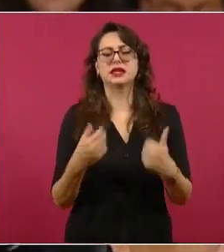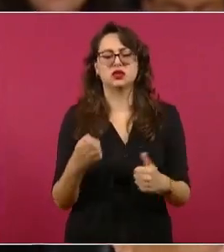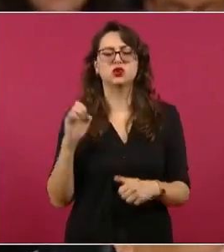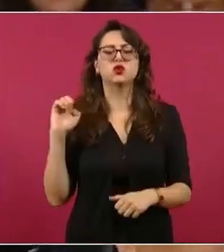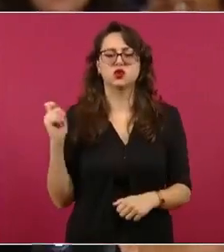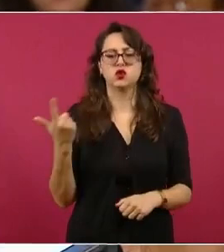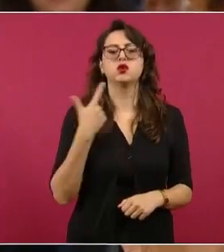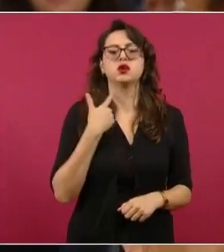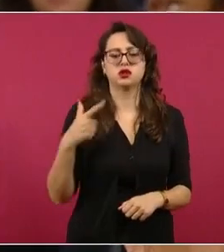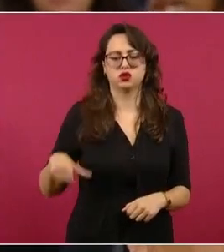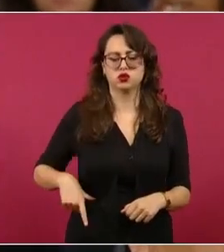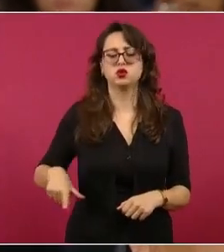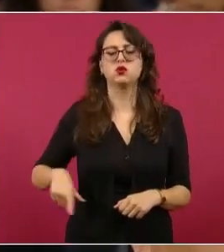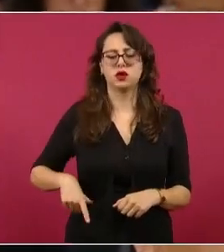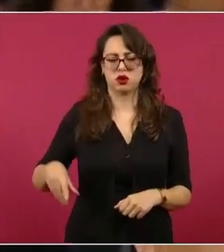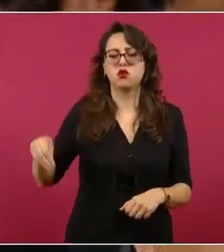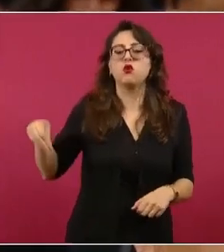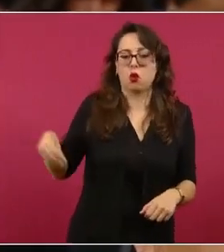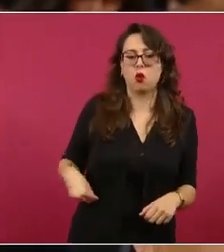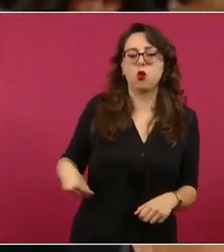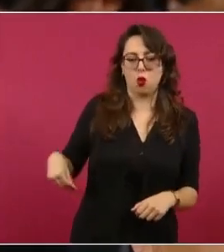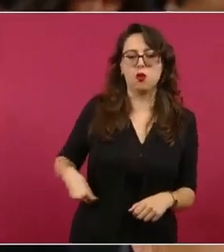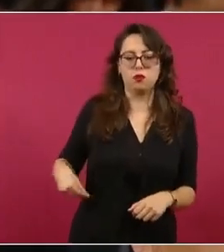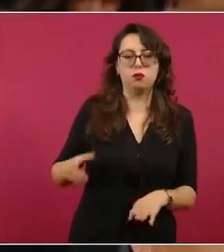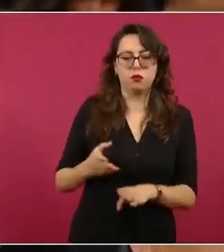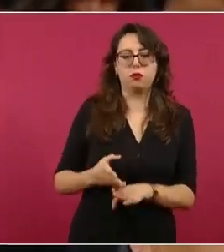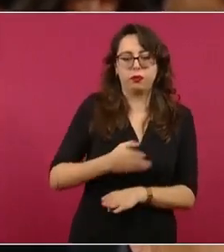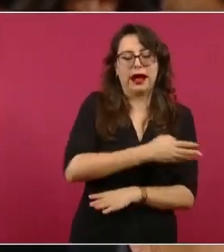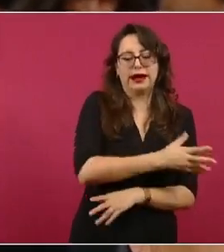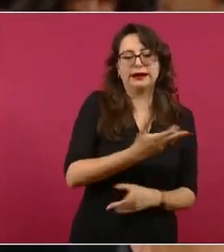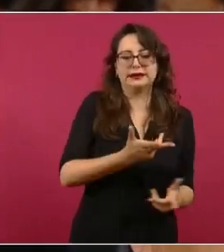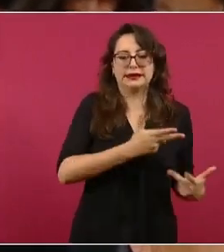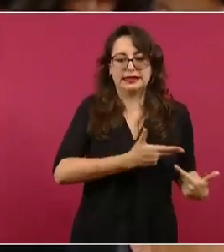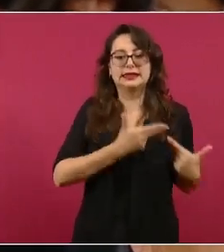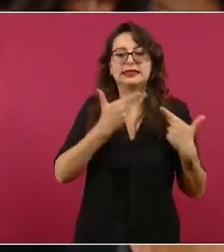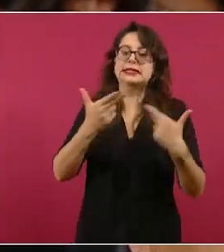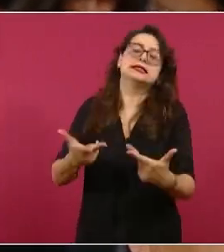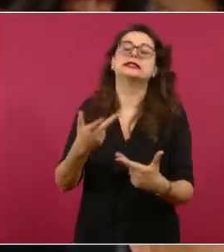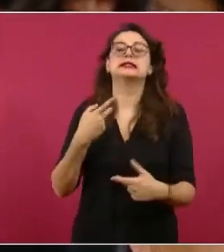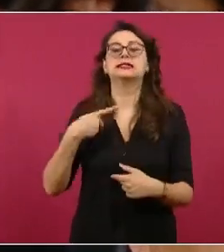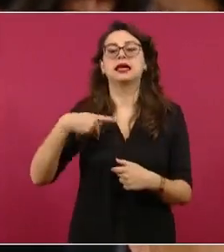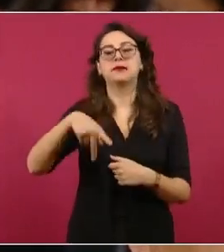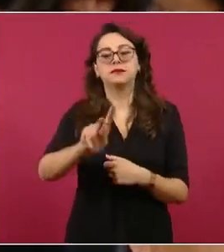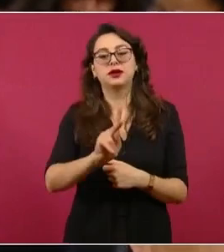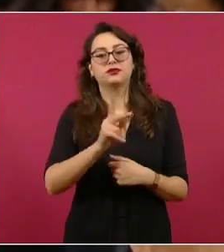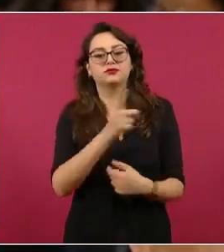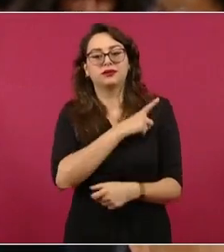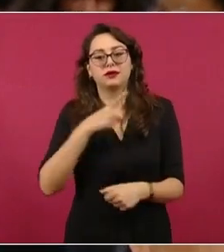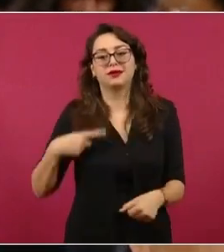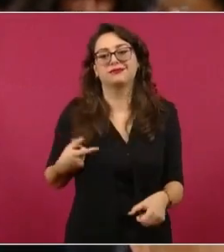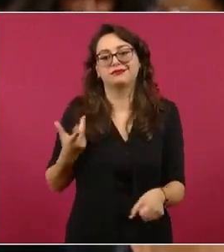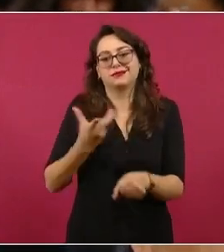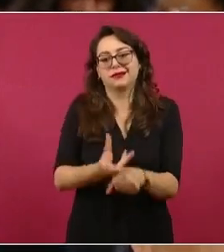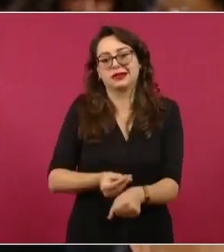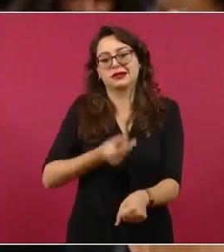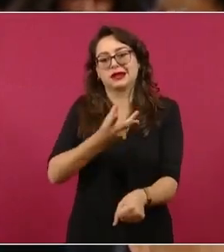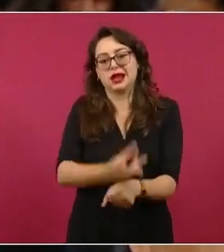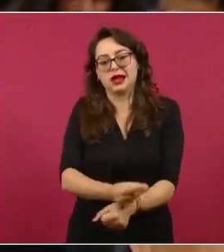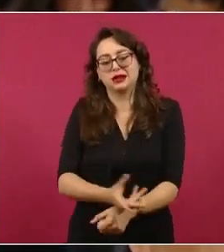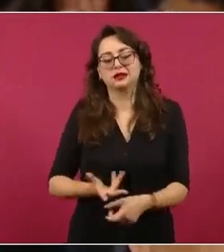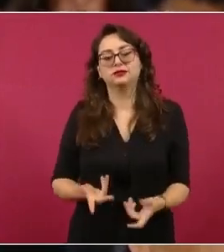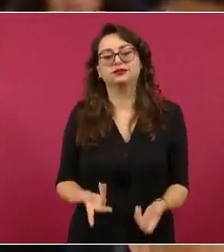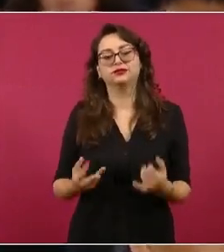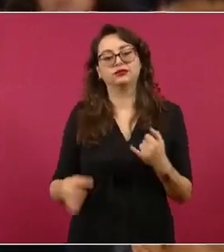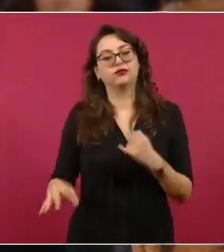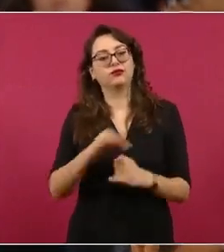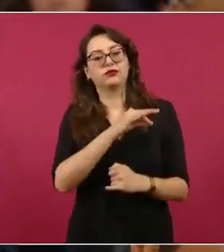pasada neoliberal, precisamente para que forma parte de esta reforma punitiva. Y por último, presidente,